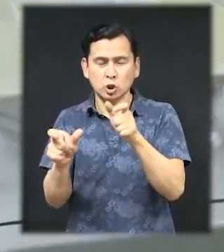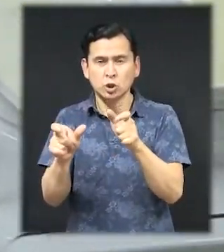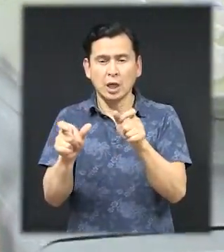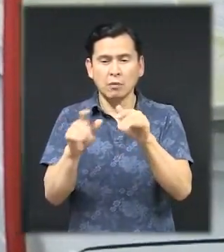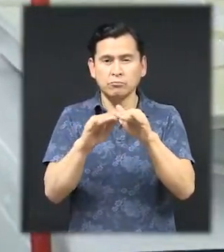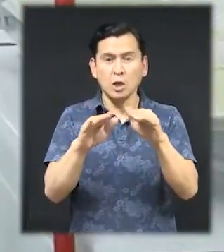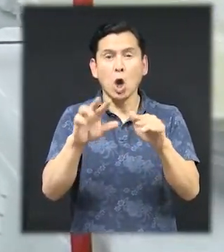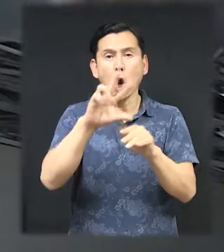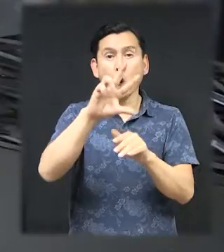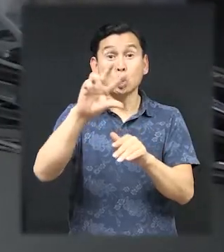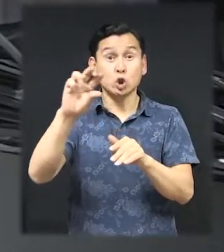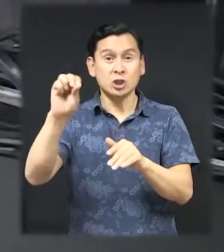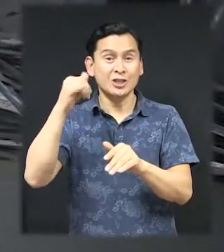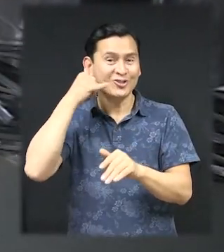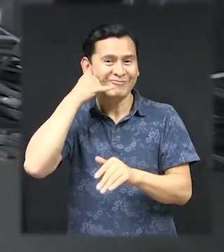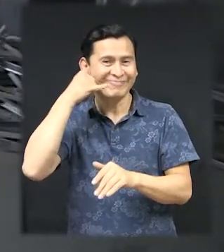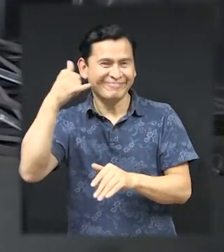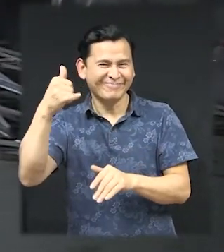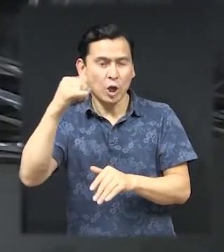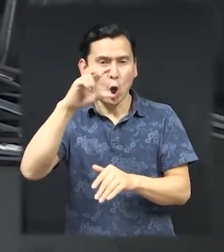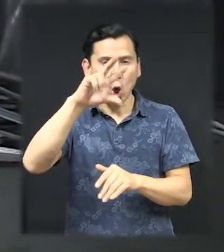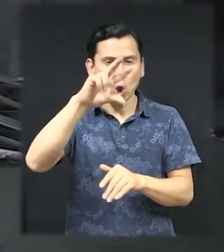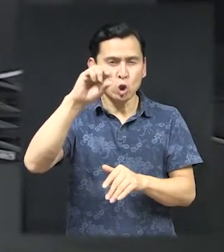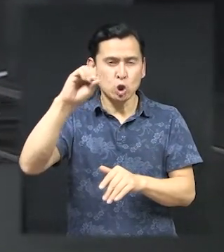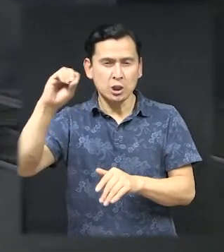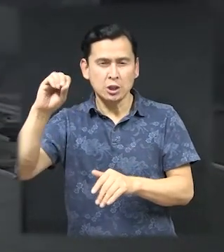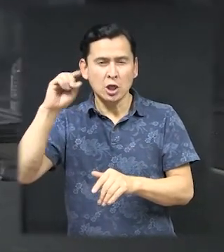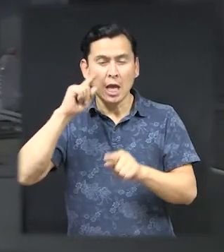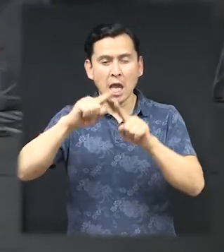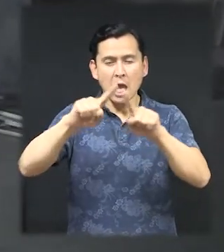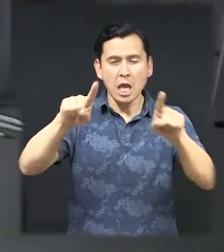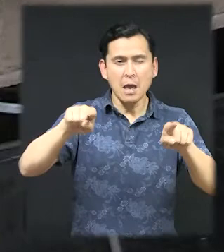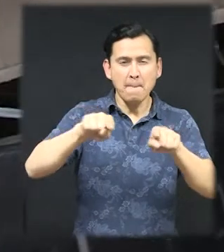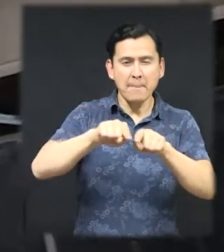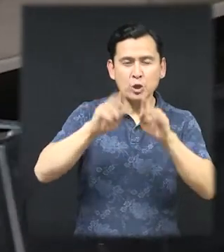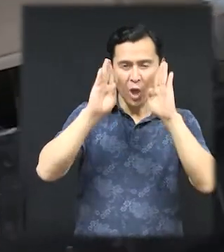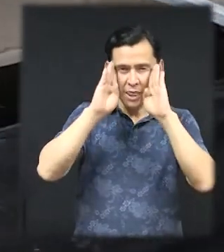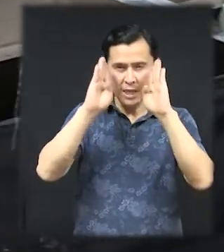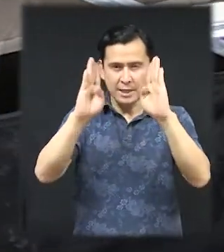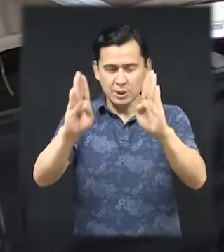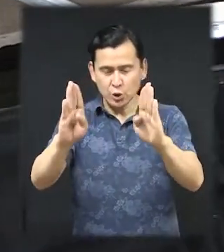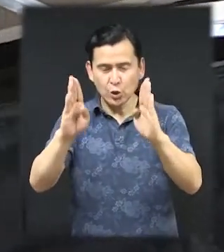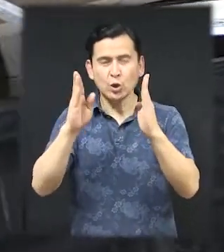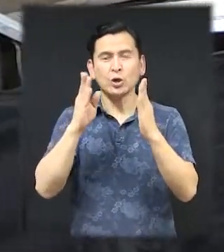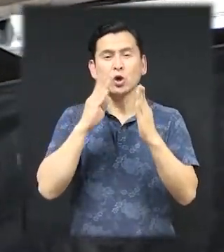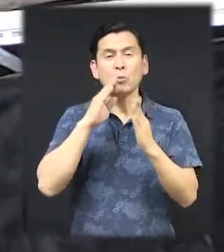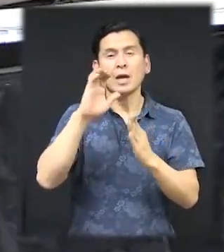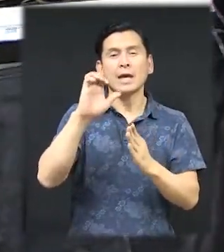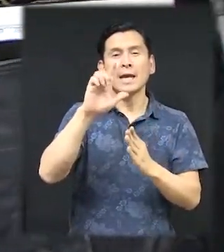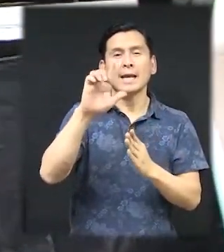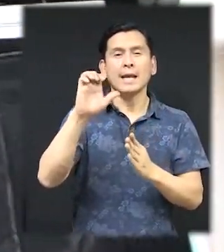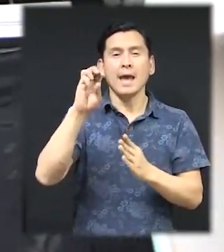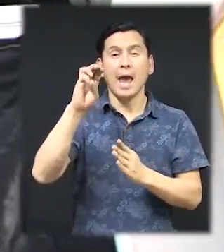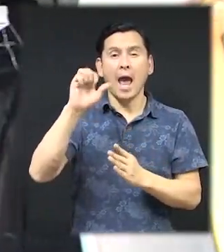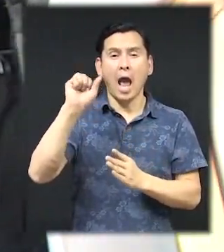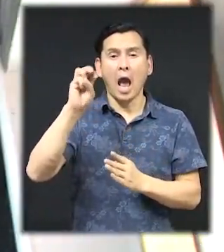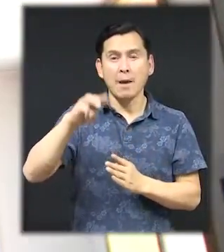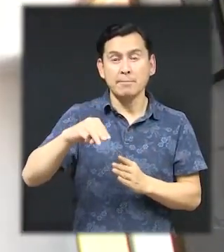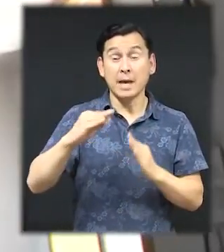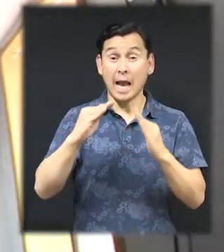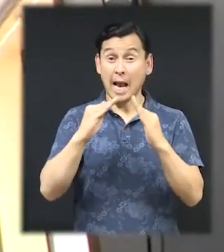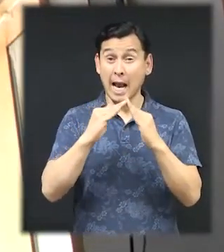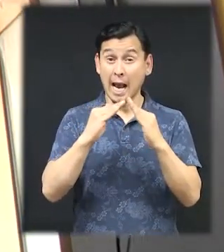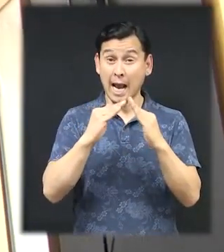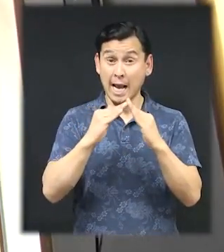equipamiento, de los techos, de los aislamientos, de los espacios físicos disponibles, que también constituye uno de los elementos distintivos